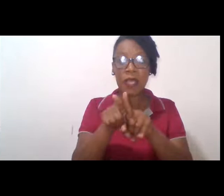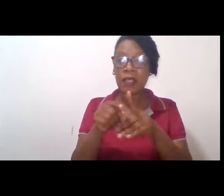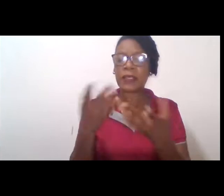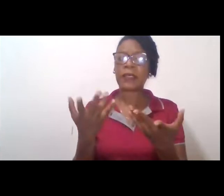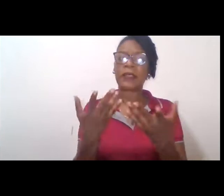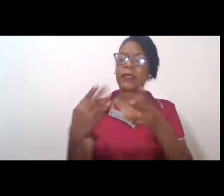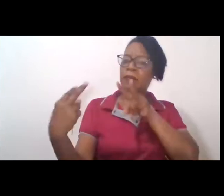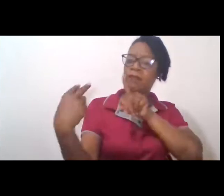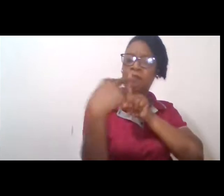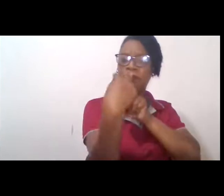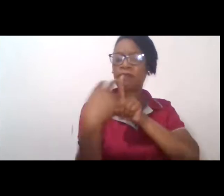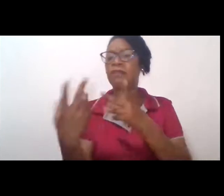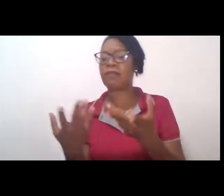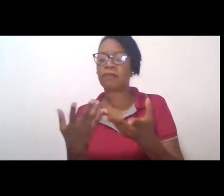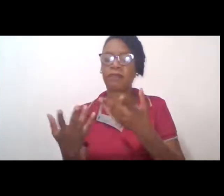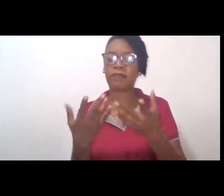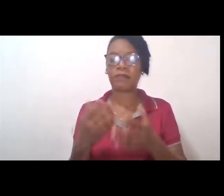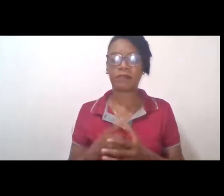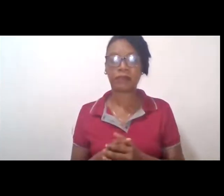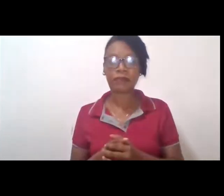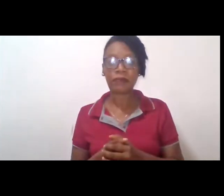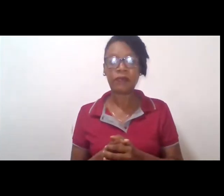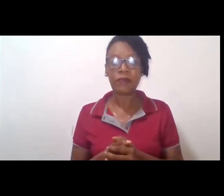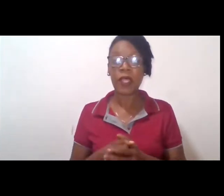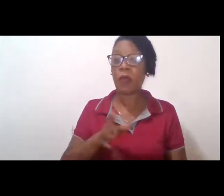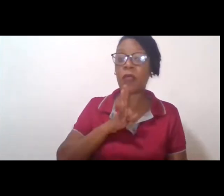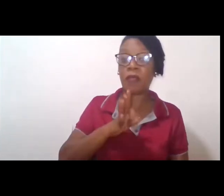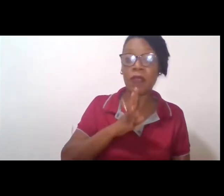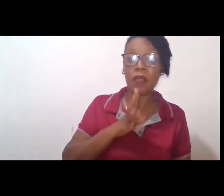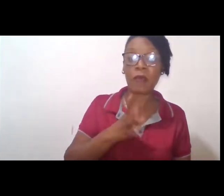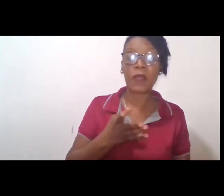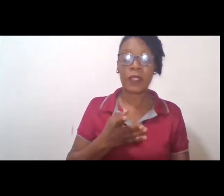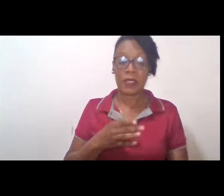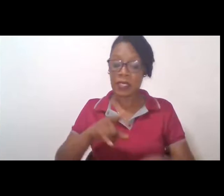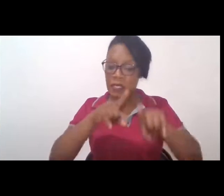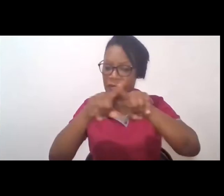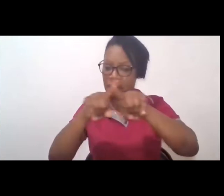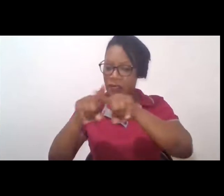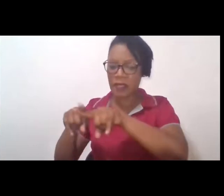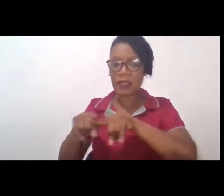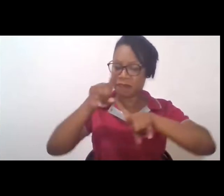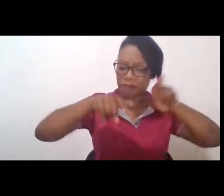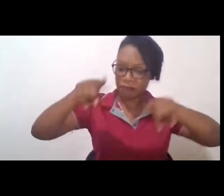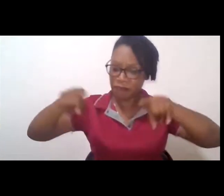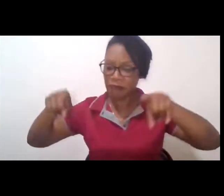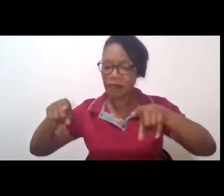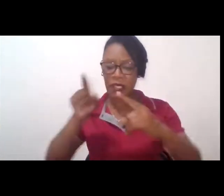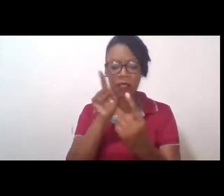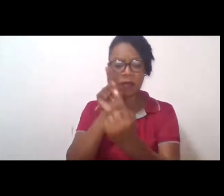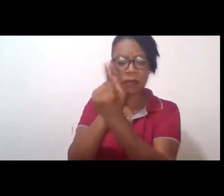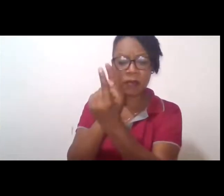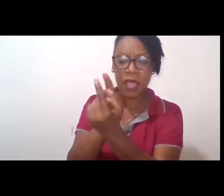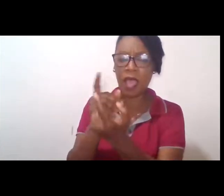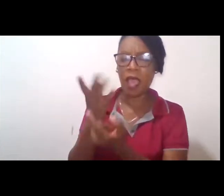estereotipos, ¿verdad? La construcción de los estereotipos. Cuando nosotros hablamos de la construcción de la diversidad, nosotros nos encontramos con los estereotipos